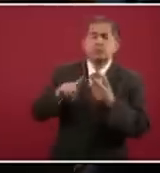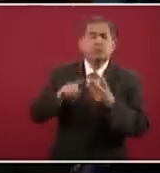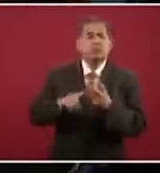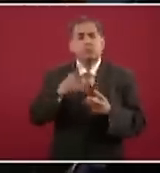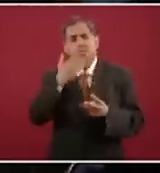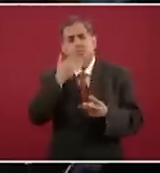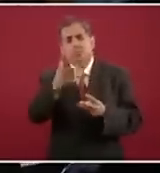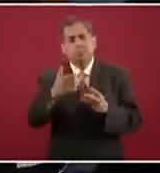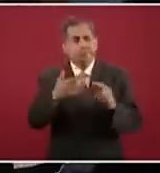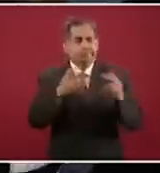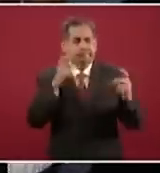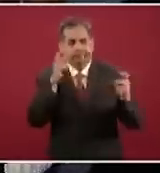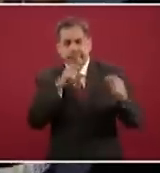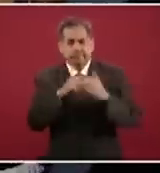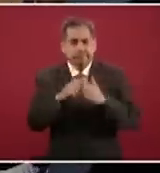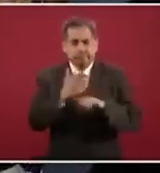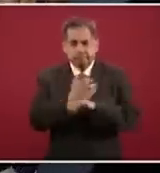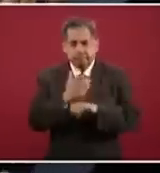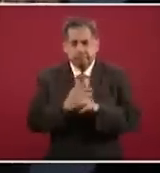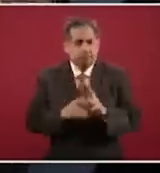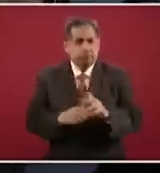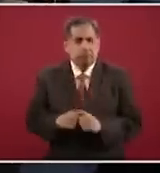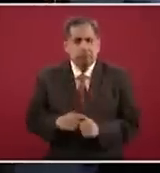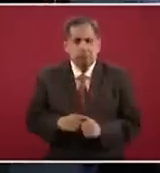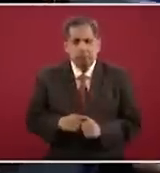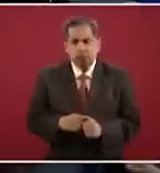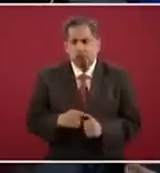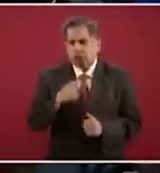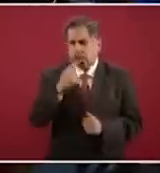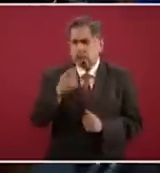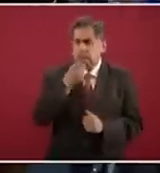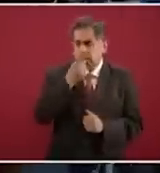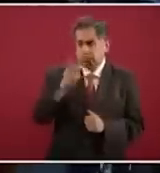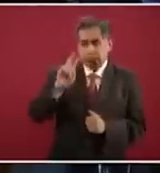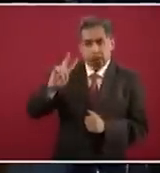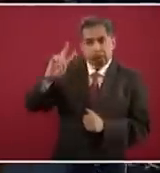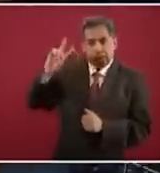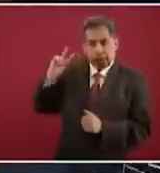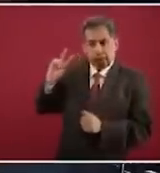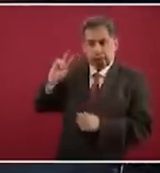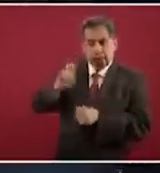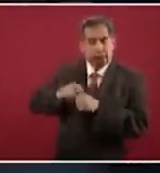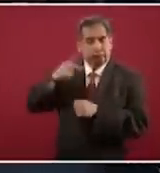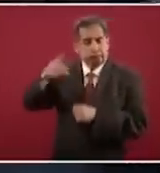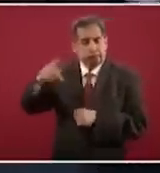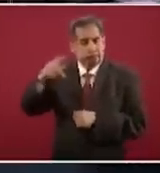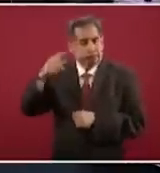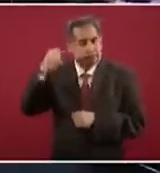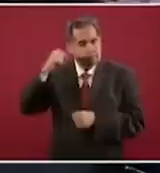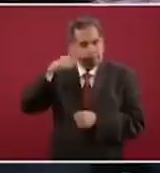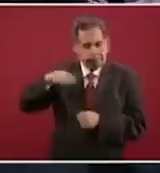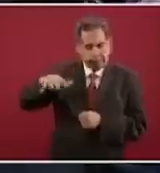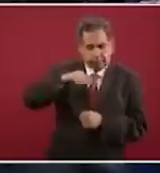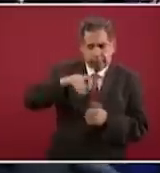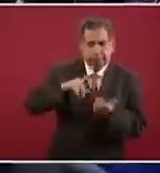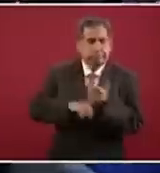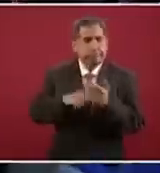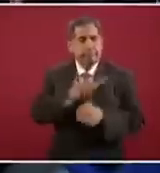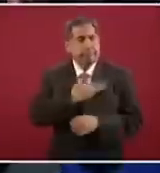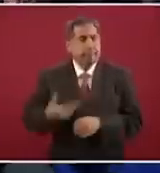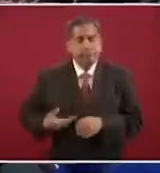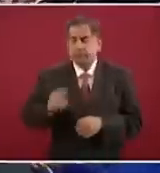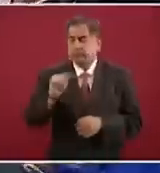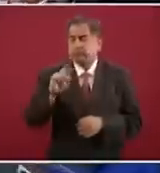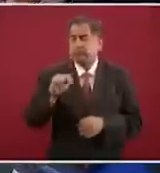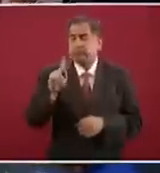esta relación complicada con Estados Unidos, usted celebraba el viernes allá en su tierra, en su agua, que el presidente Trump